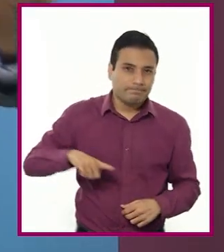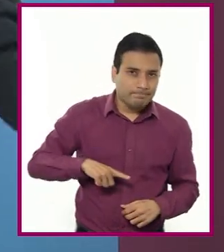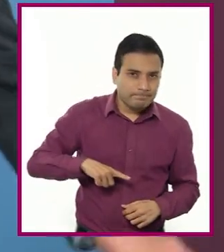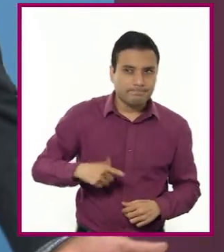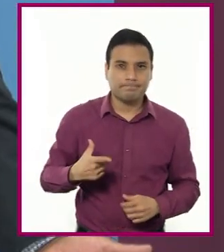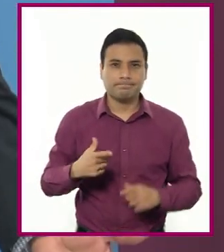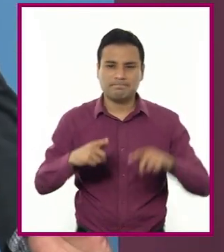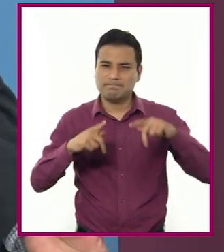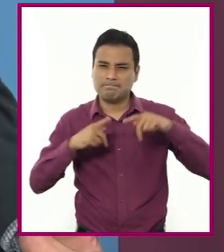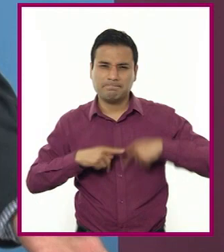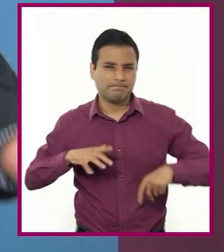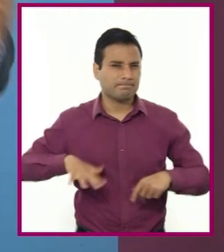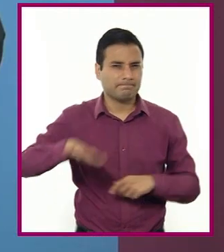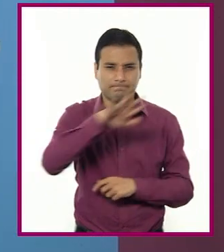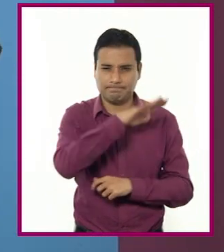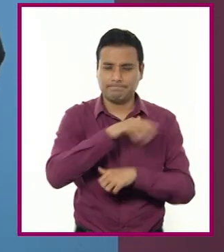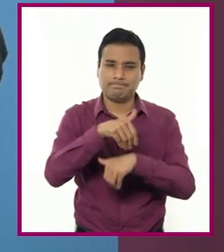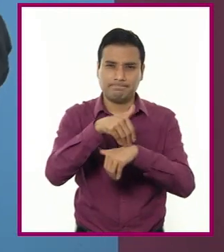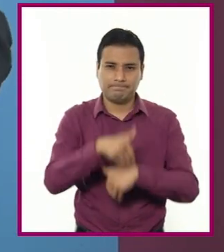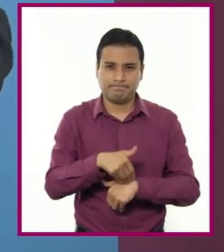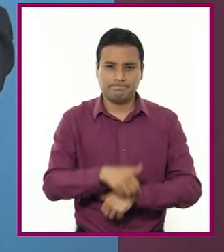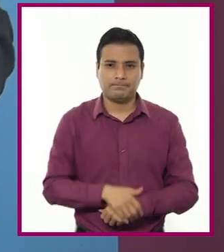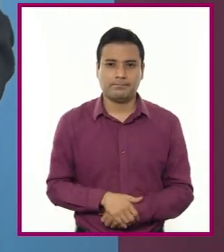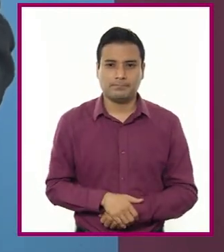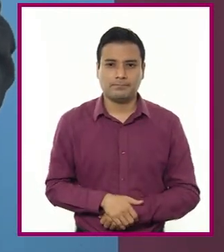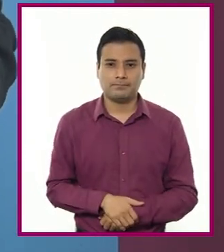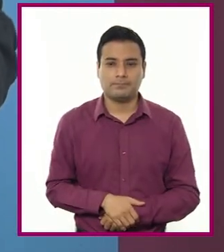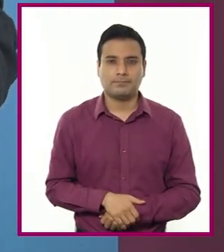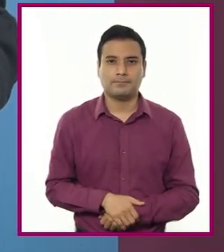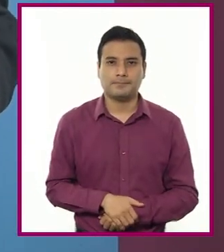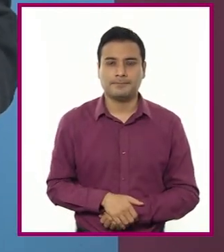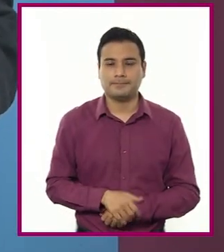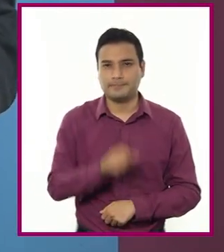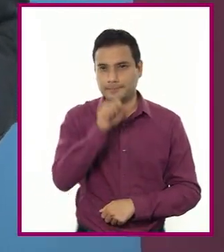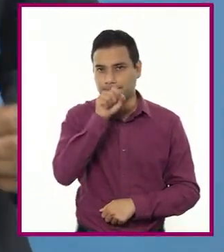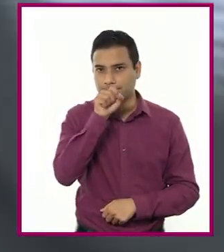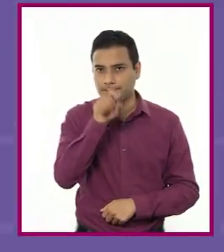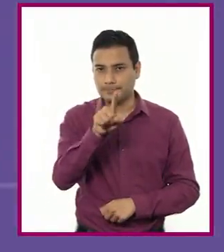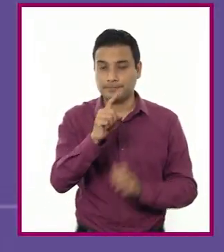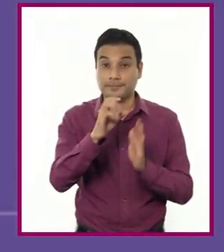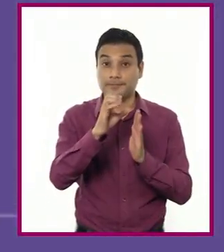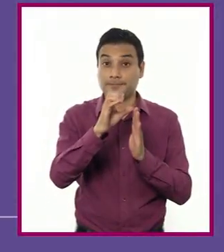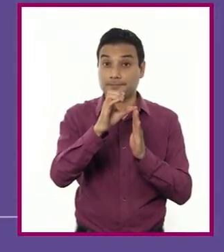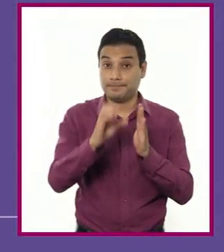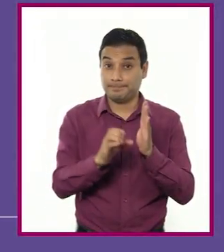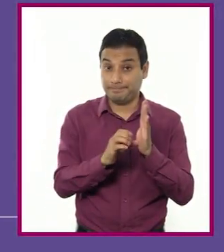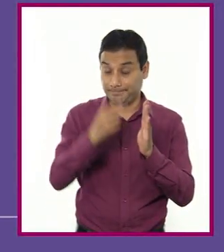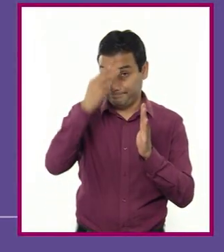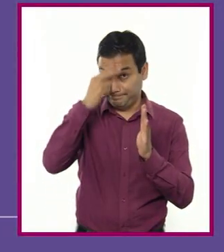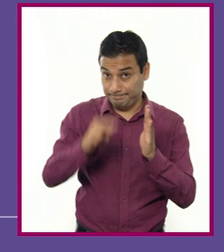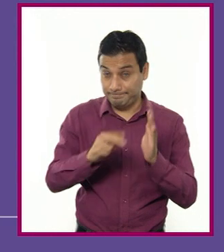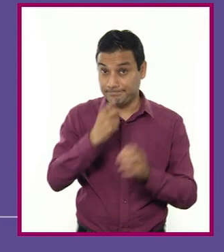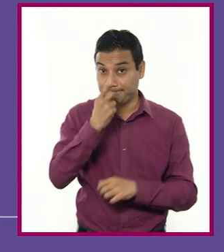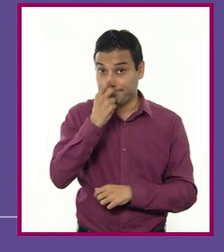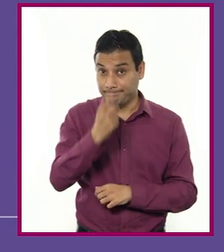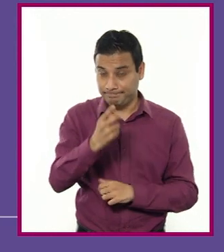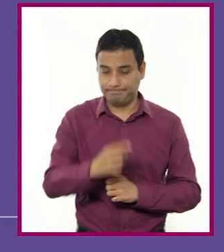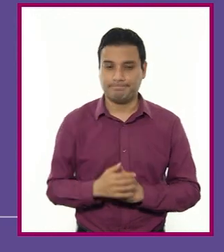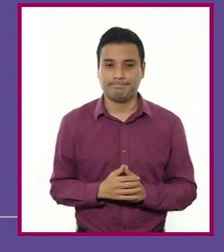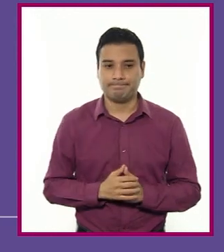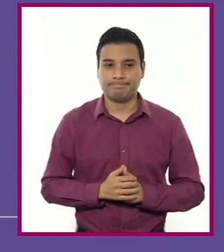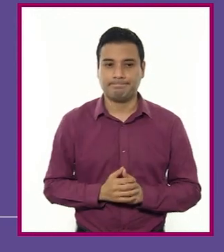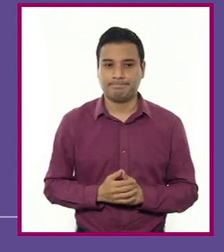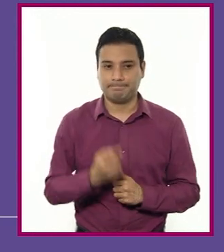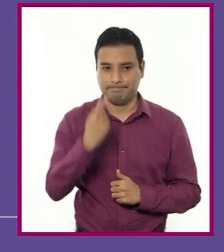la sociedad en general. Además, la Constitución de nuestro país define funciones y